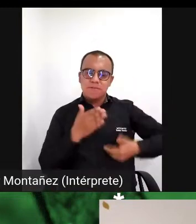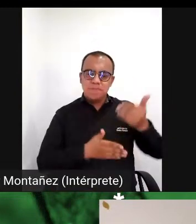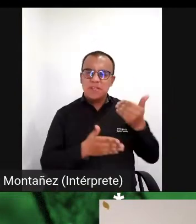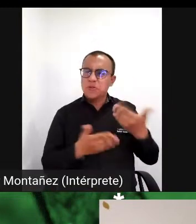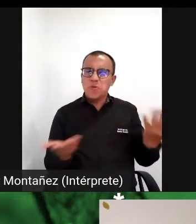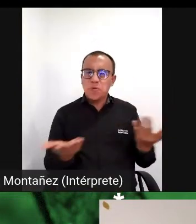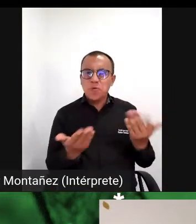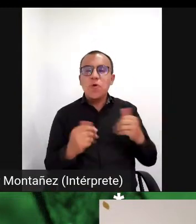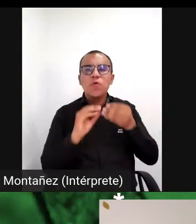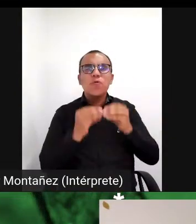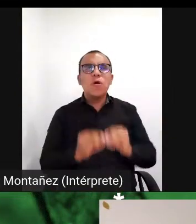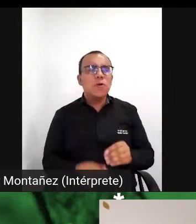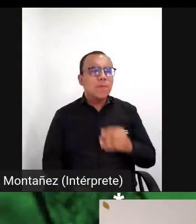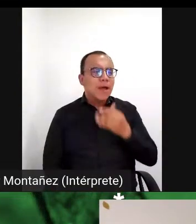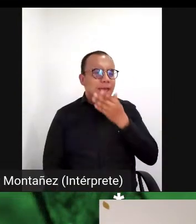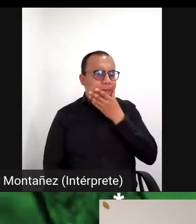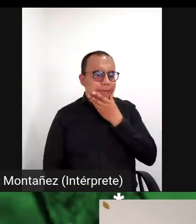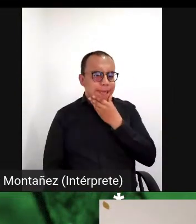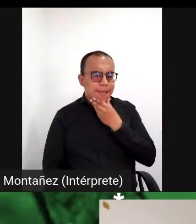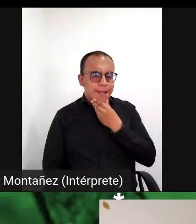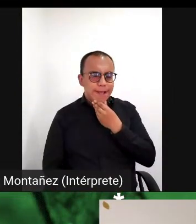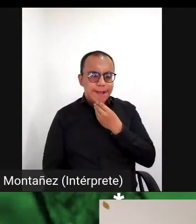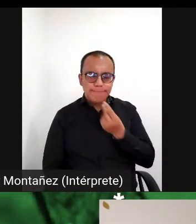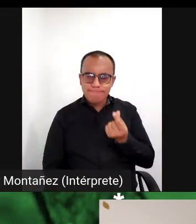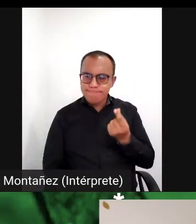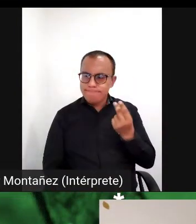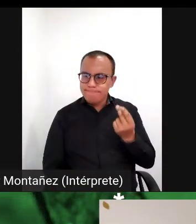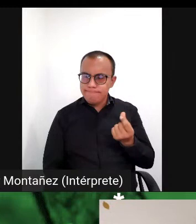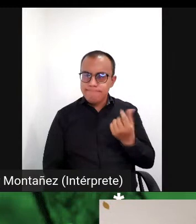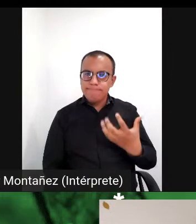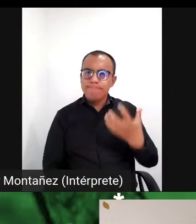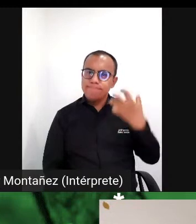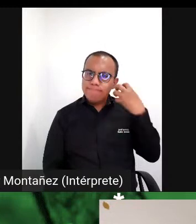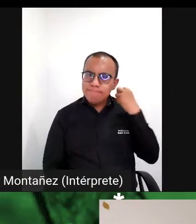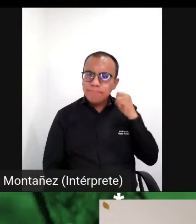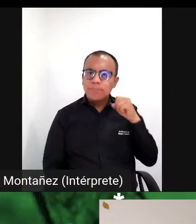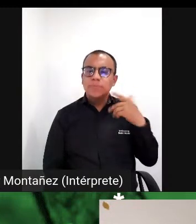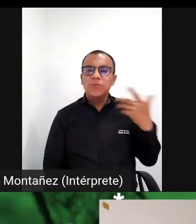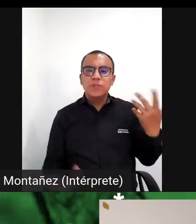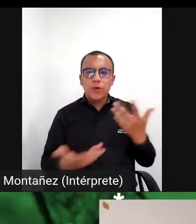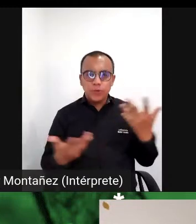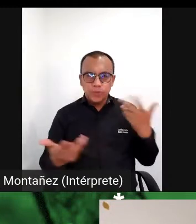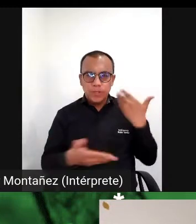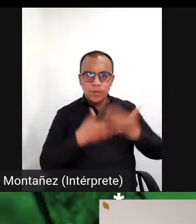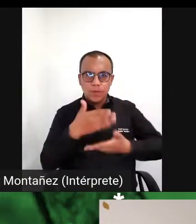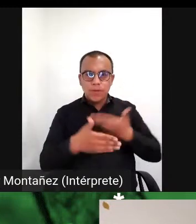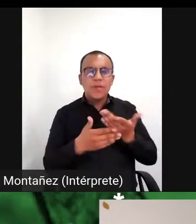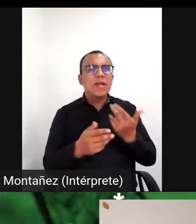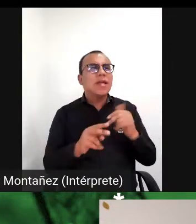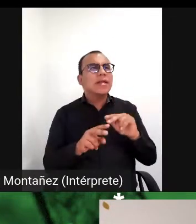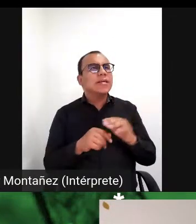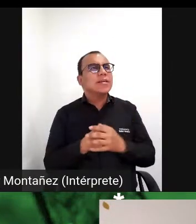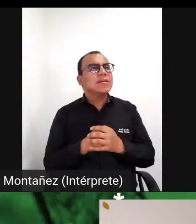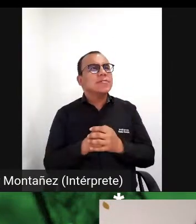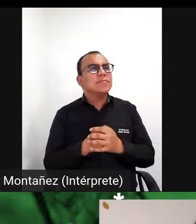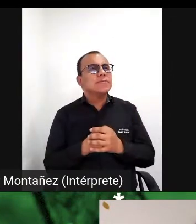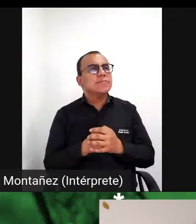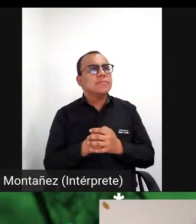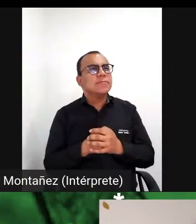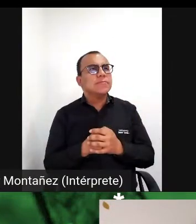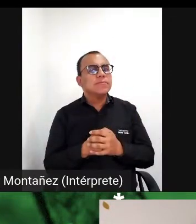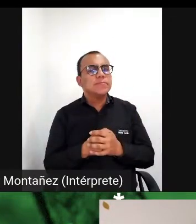una llamada, en ese momento yo estaba viviendo en Holanda, de Lina Andrade, que fue una de las